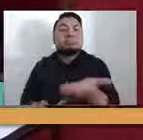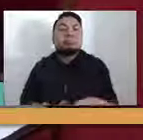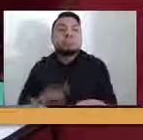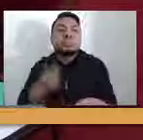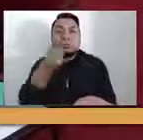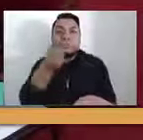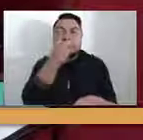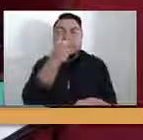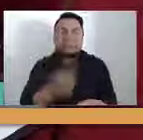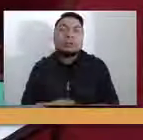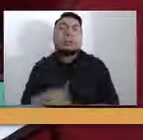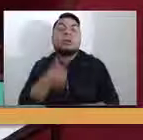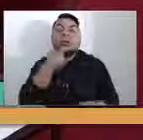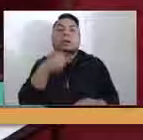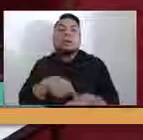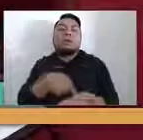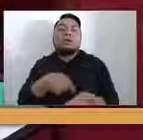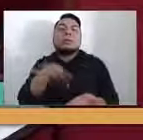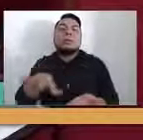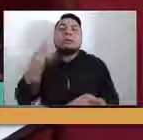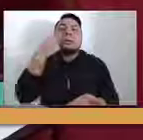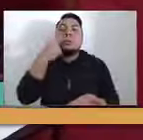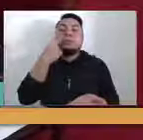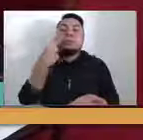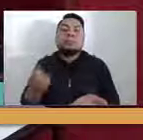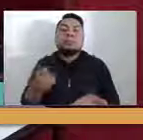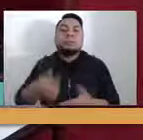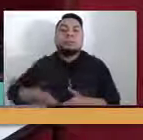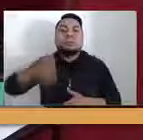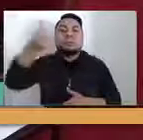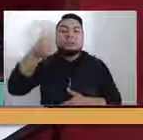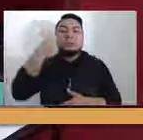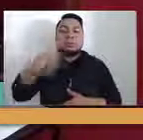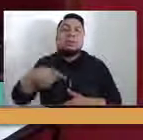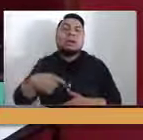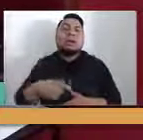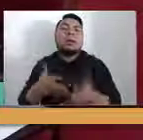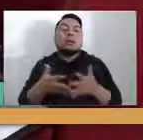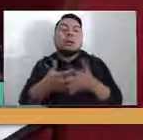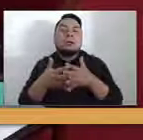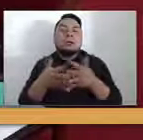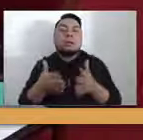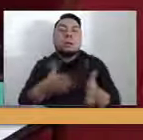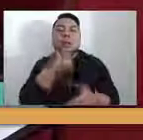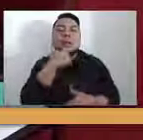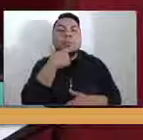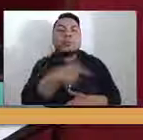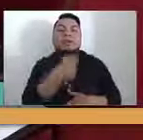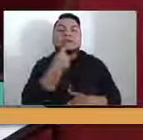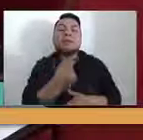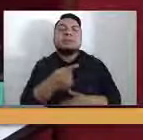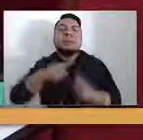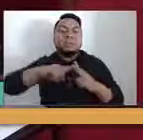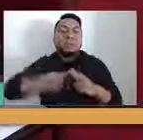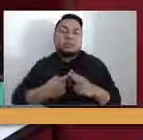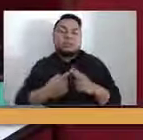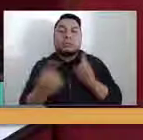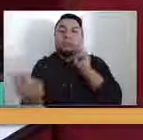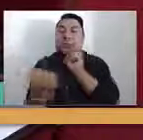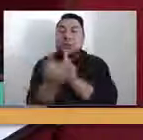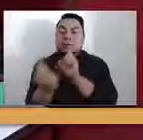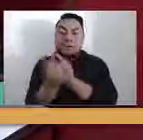vea. Acá está dirigido al señor gerente general de Línea Amarilla y que dice, inicio de trato